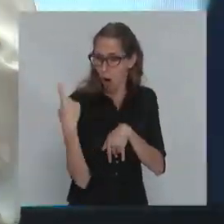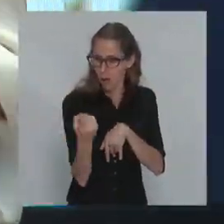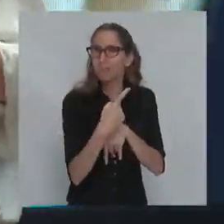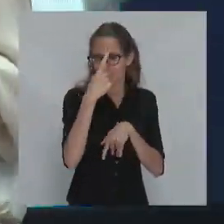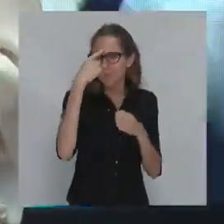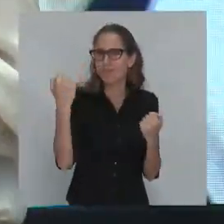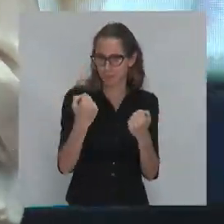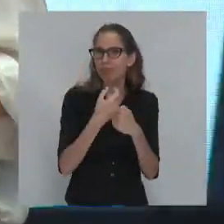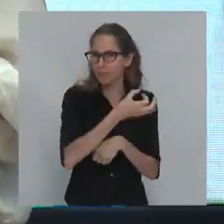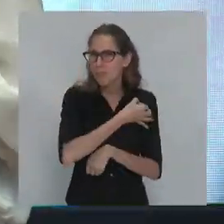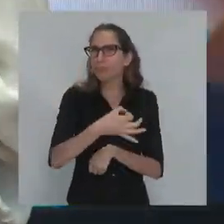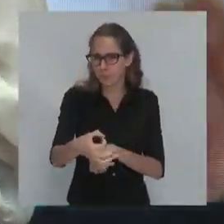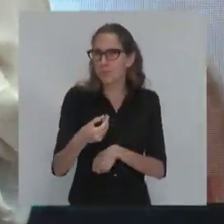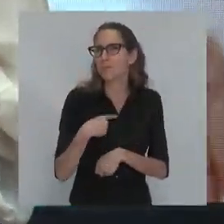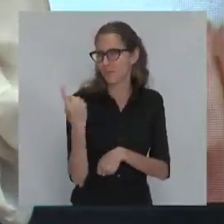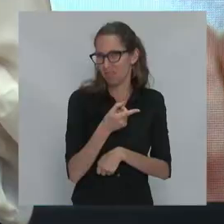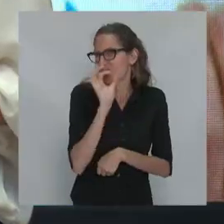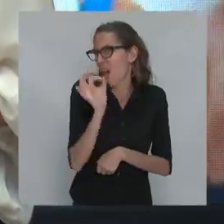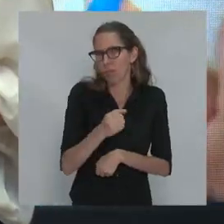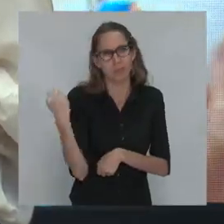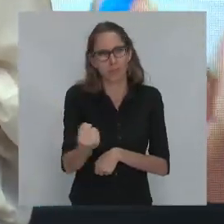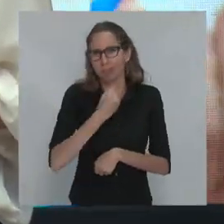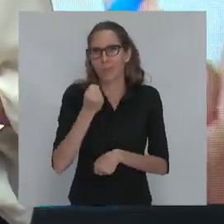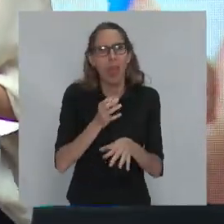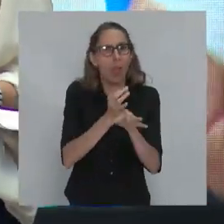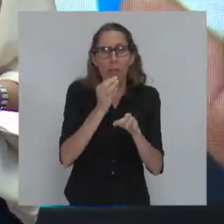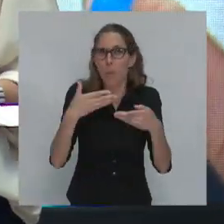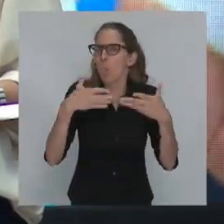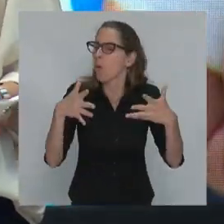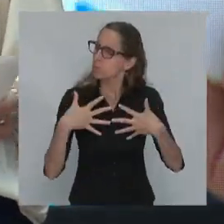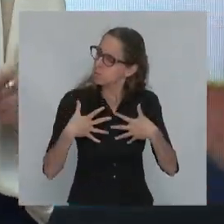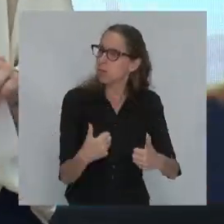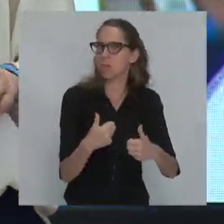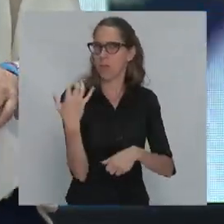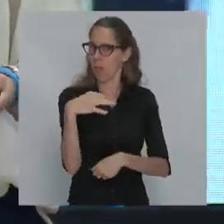coincidimos, sin excepción, en que es necesario defender la educación pública.